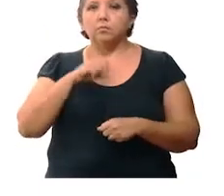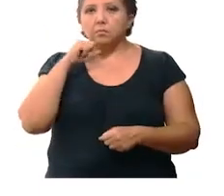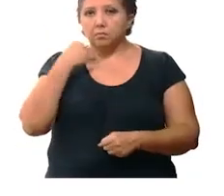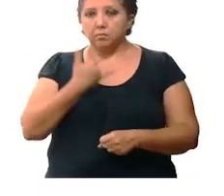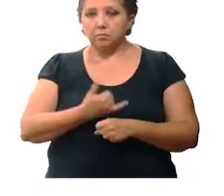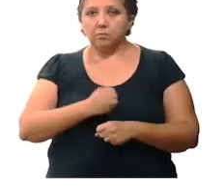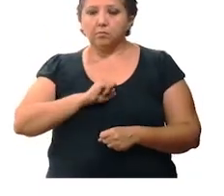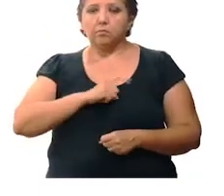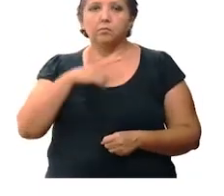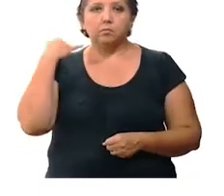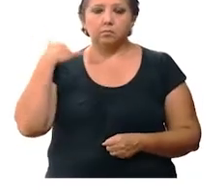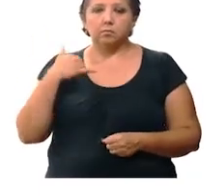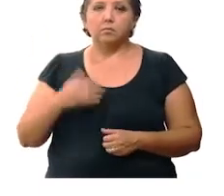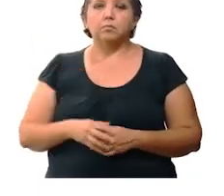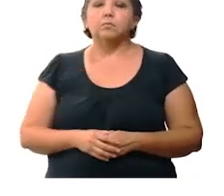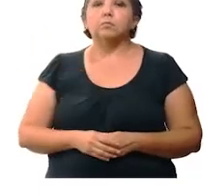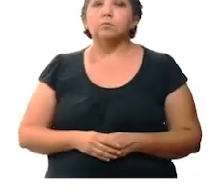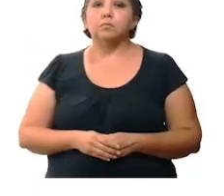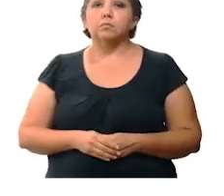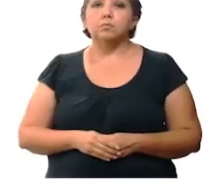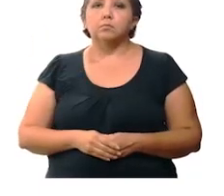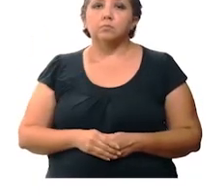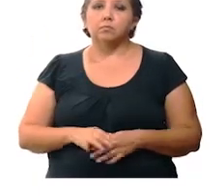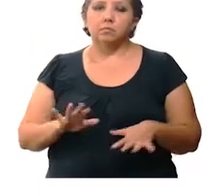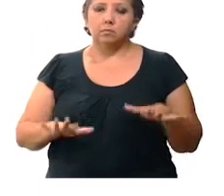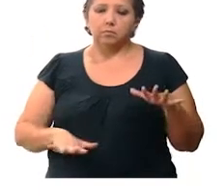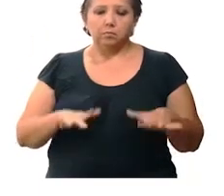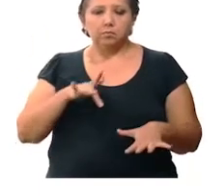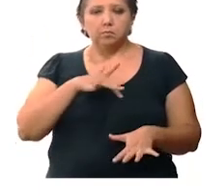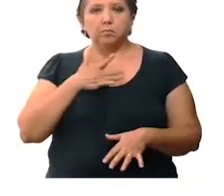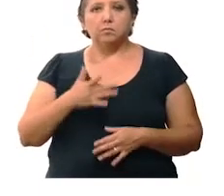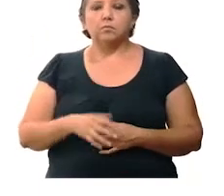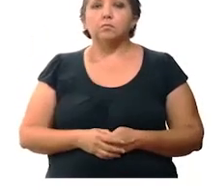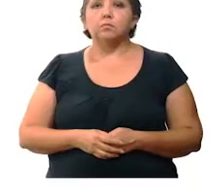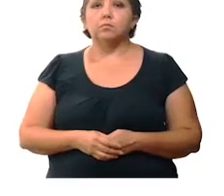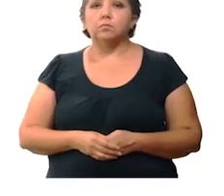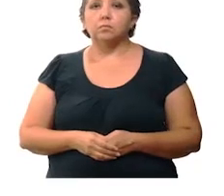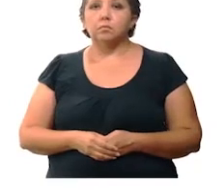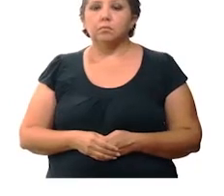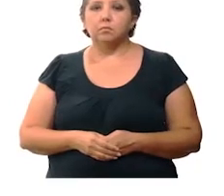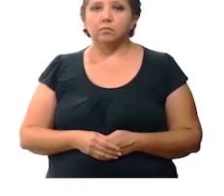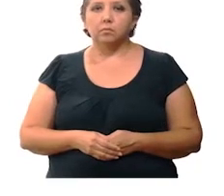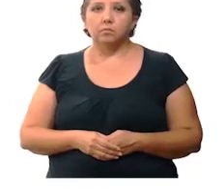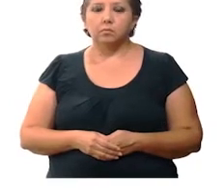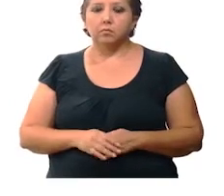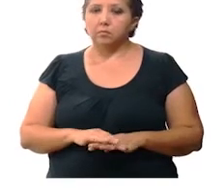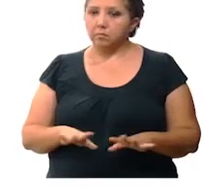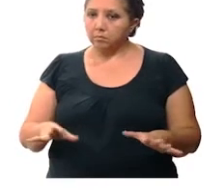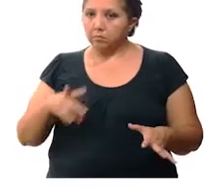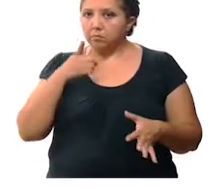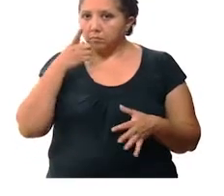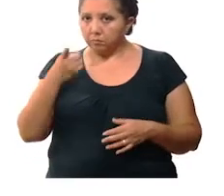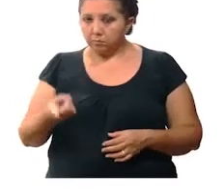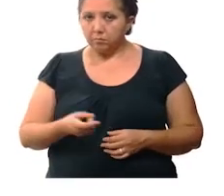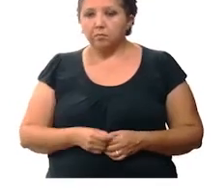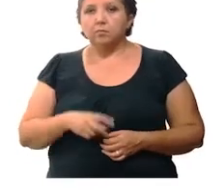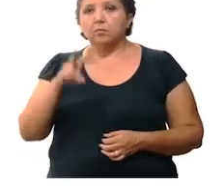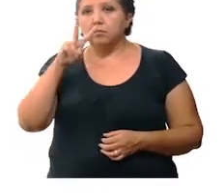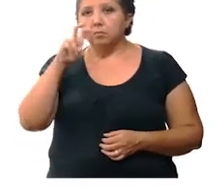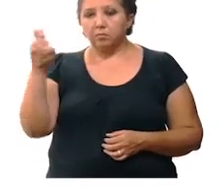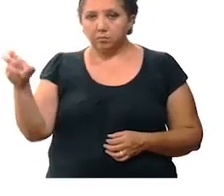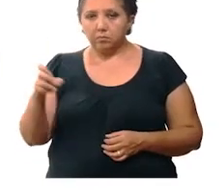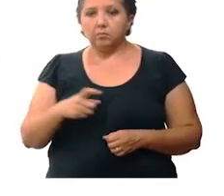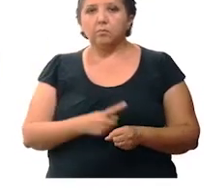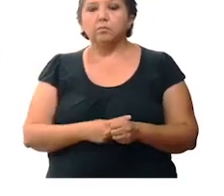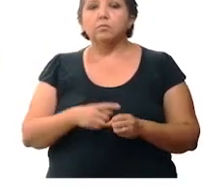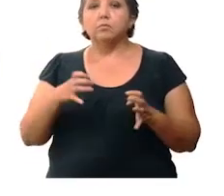personal médico de la Secretaría de Salud de Yucatán. Presentan síntomas leves. Como ya se mencionó, 200 de